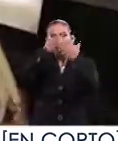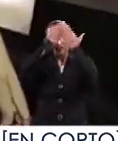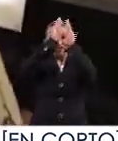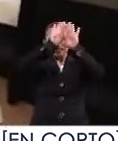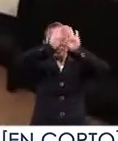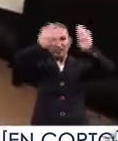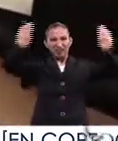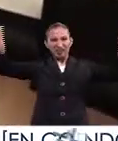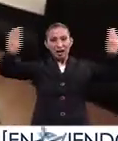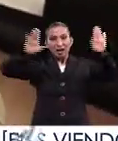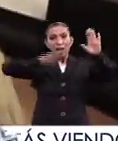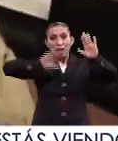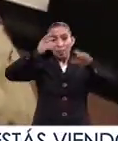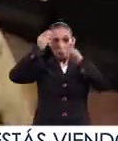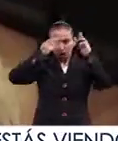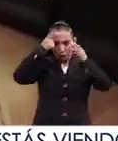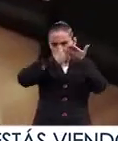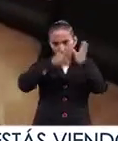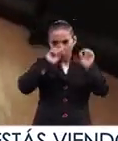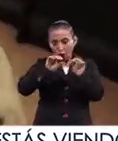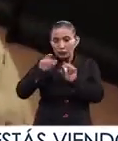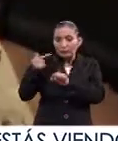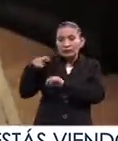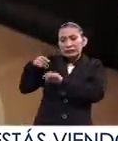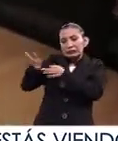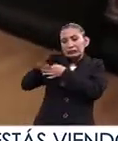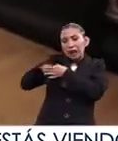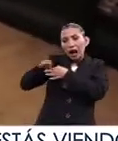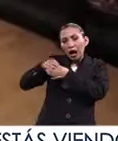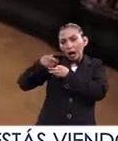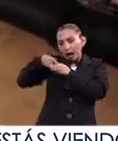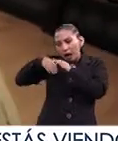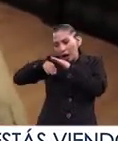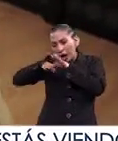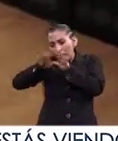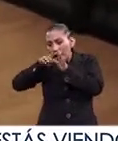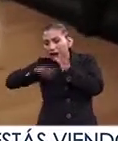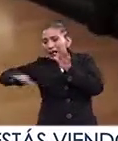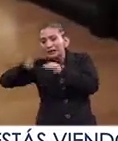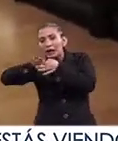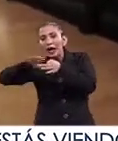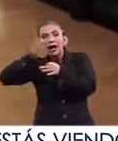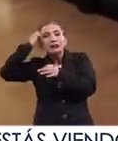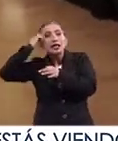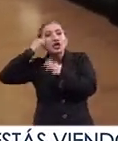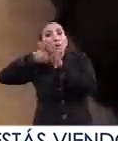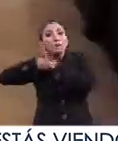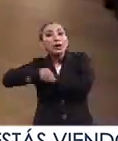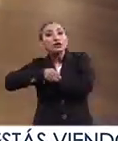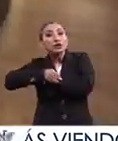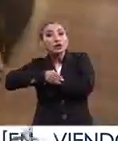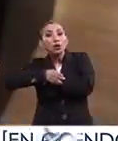mural, no en el museo, en el umbral, digamos, en la estación de metro